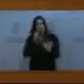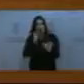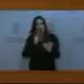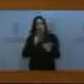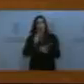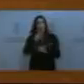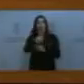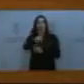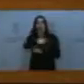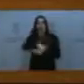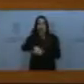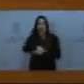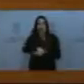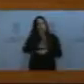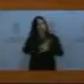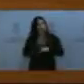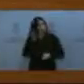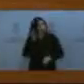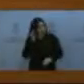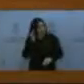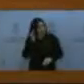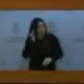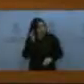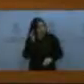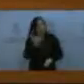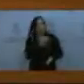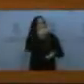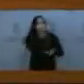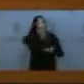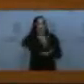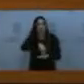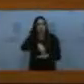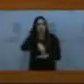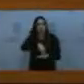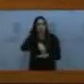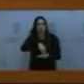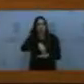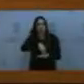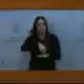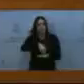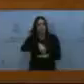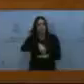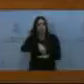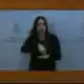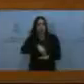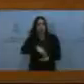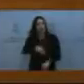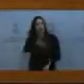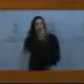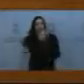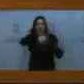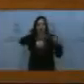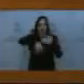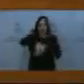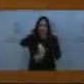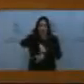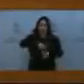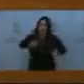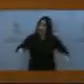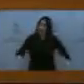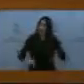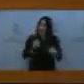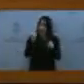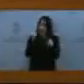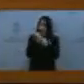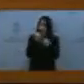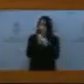la consejera no puede venir a esta Junta General a escudarse ni en reformas laborales ni